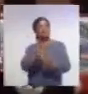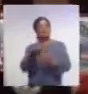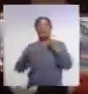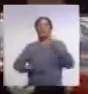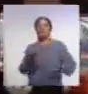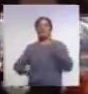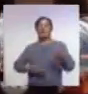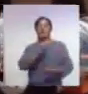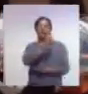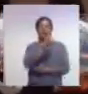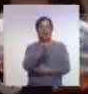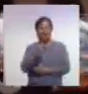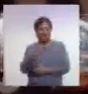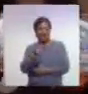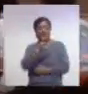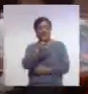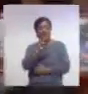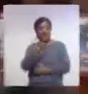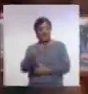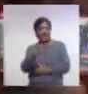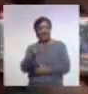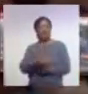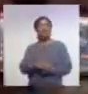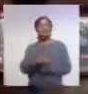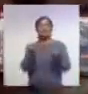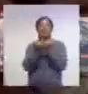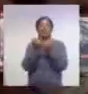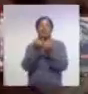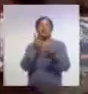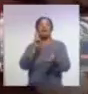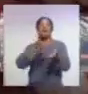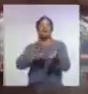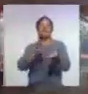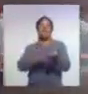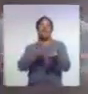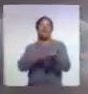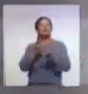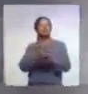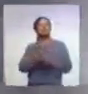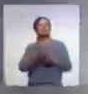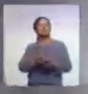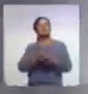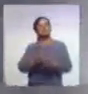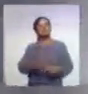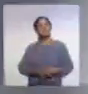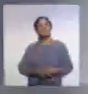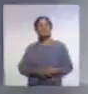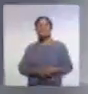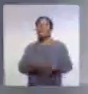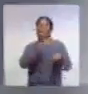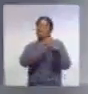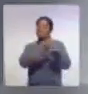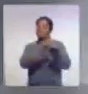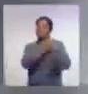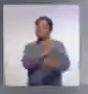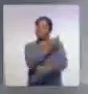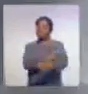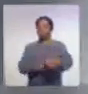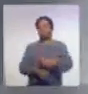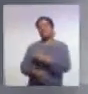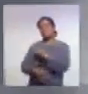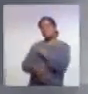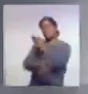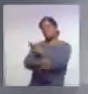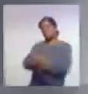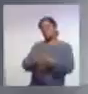como el valor de la tolerancia. Hasta aquí mi reporte, Carla. Muy bien, Marian, muchísimas gracias. Buenas tardes.